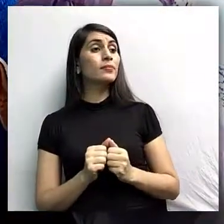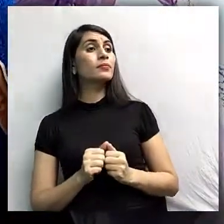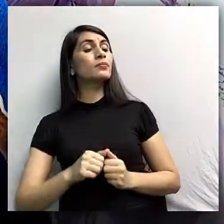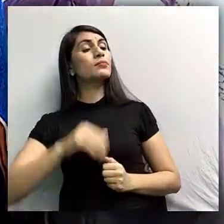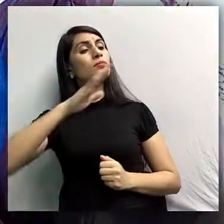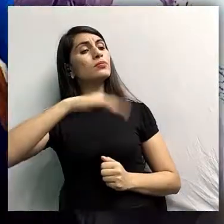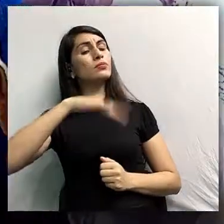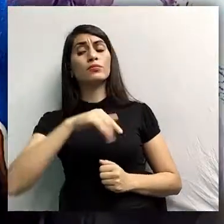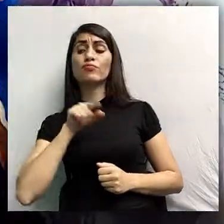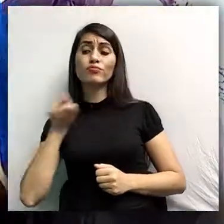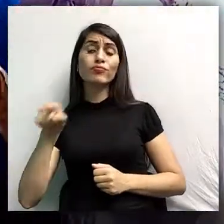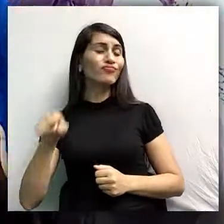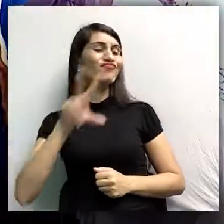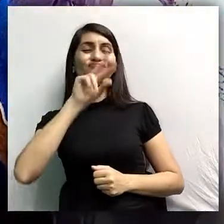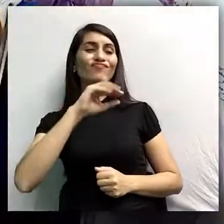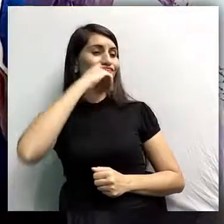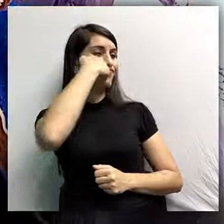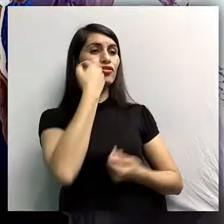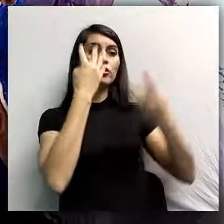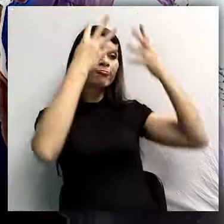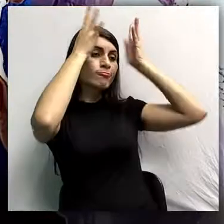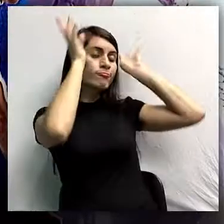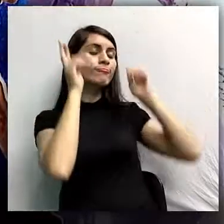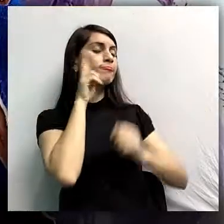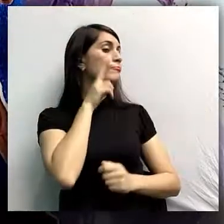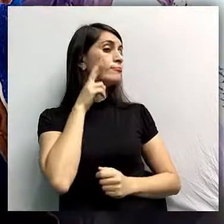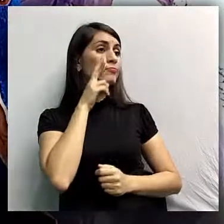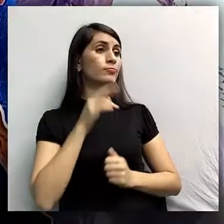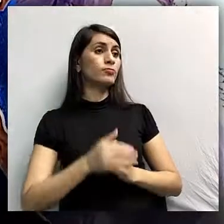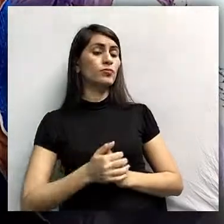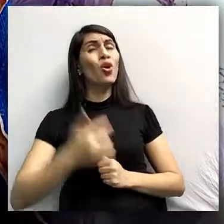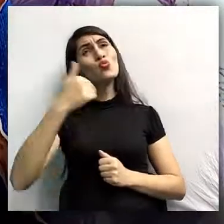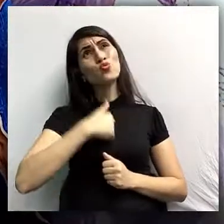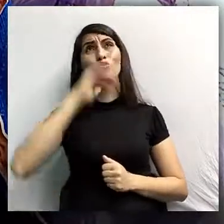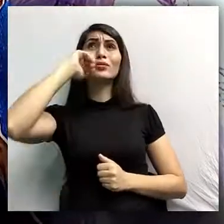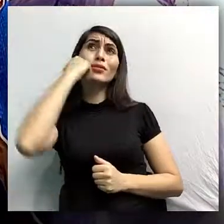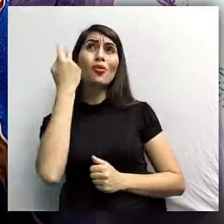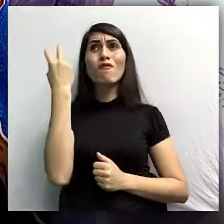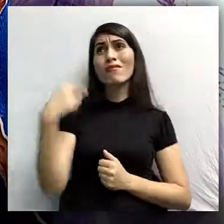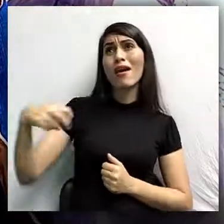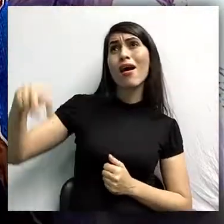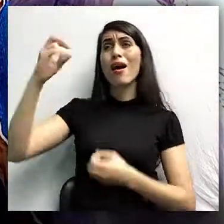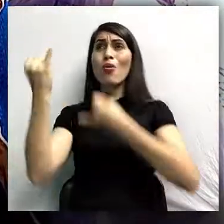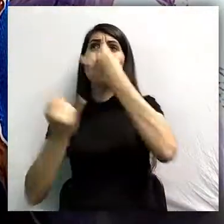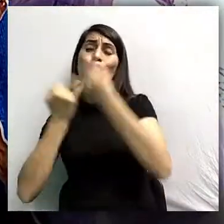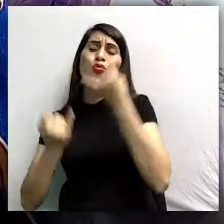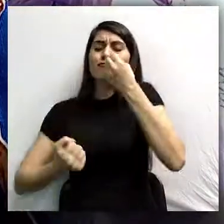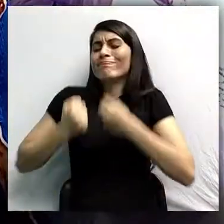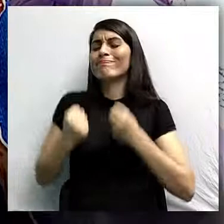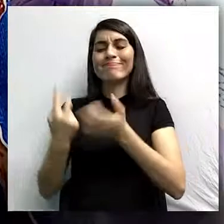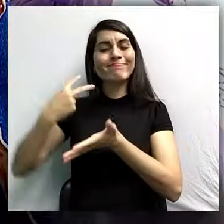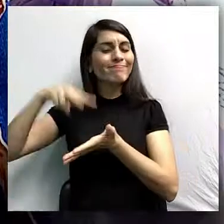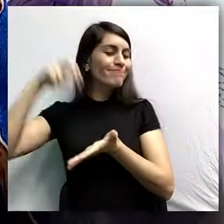Consejeros reales, Carlota ya no quiere ser una princesa rosa. Yo quiero viajar, jugar,